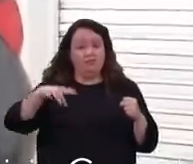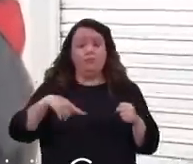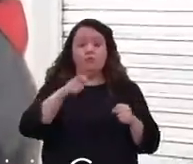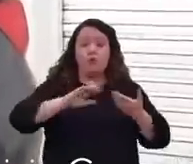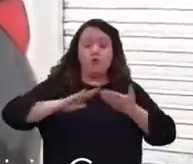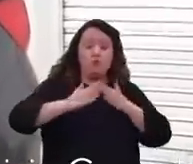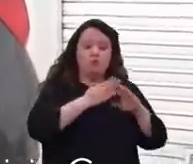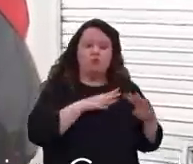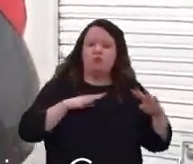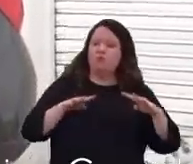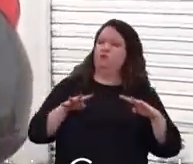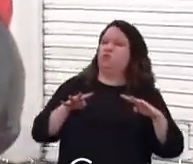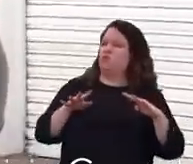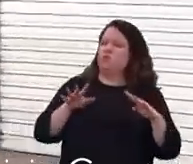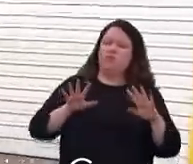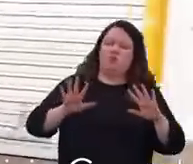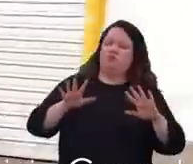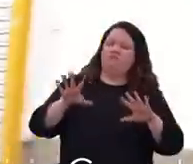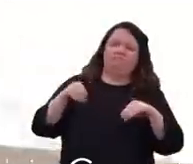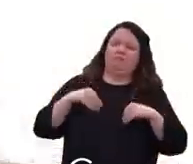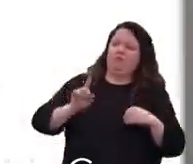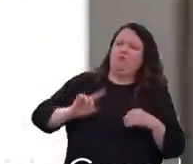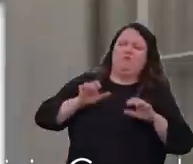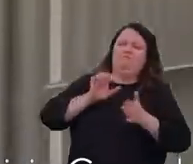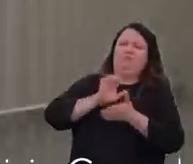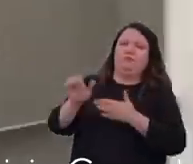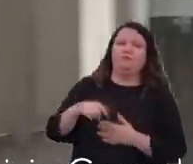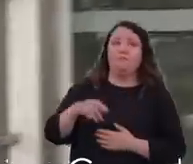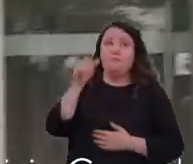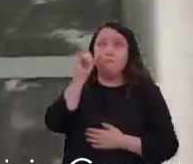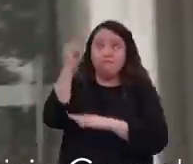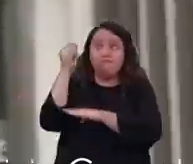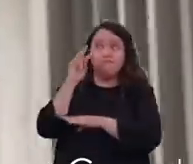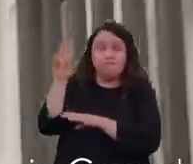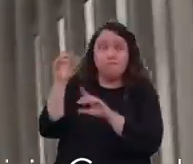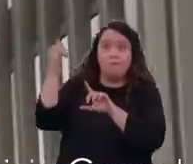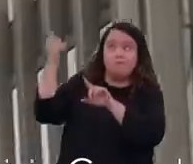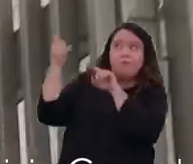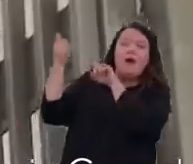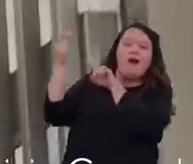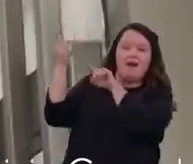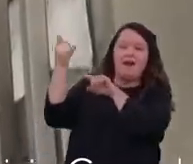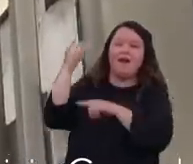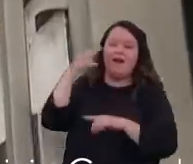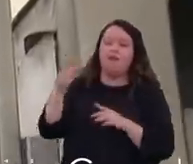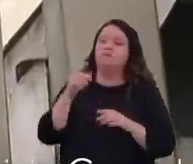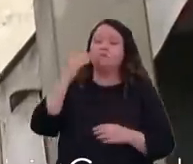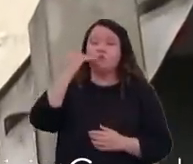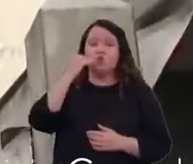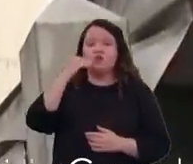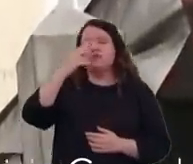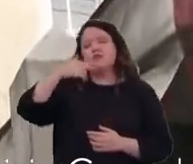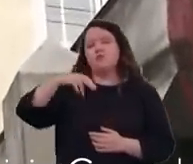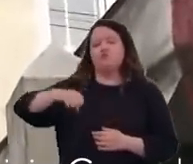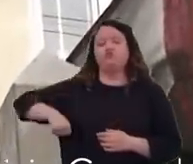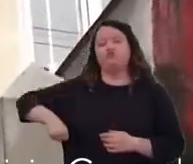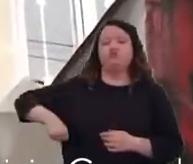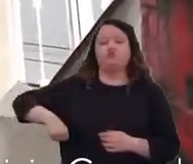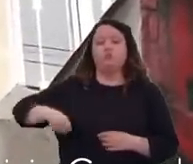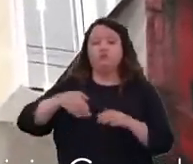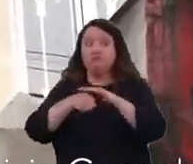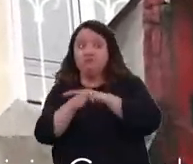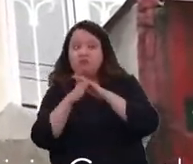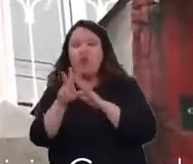comunidad ha rechazado esta situación. Esta cámara que vamos a ver en las imágenes registró la entrada de esta mujer con su niño a este